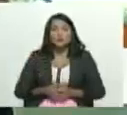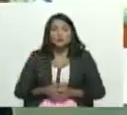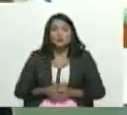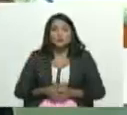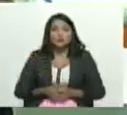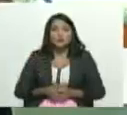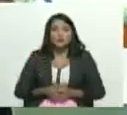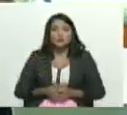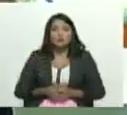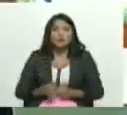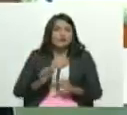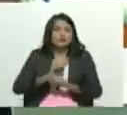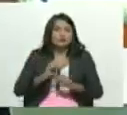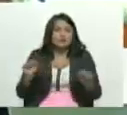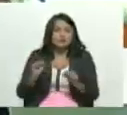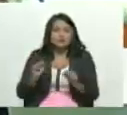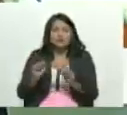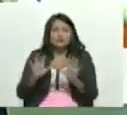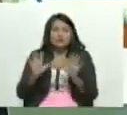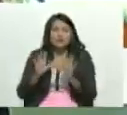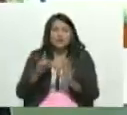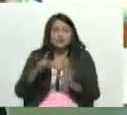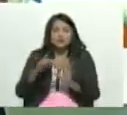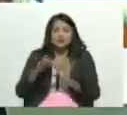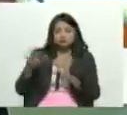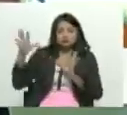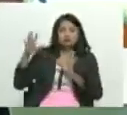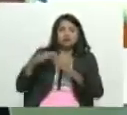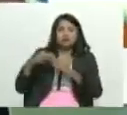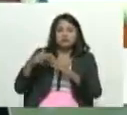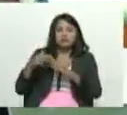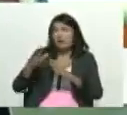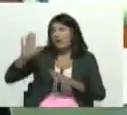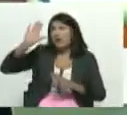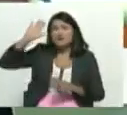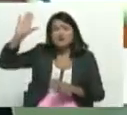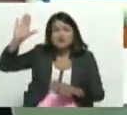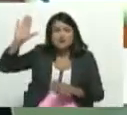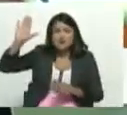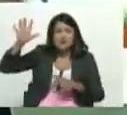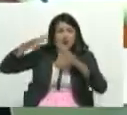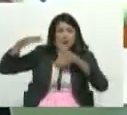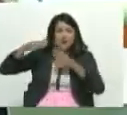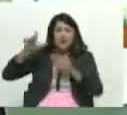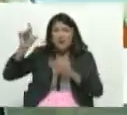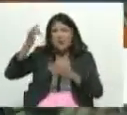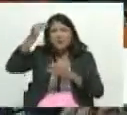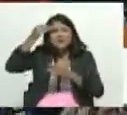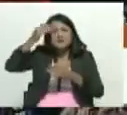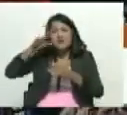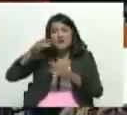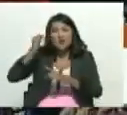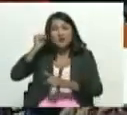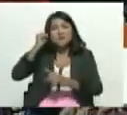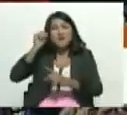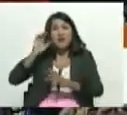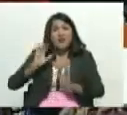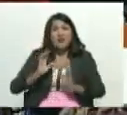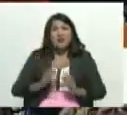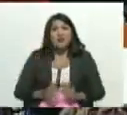imposible de desligar del imperio es su esencia criminal y que necesitamos